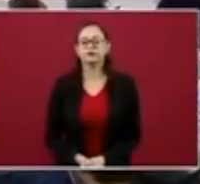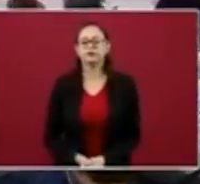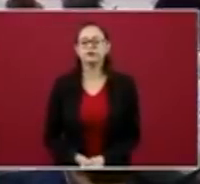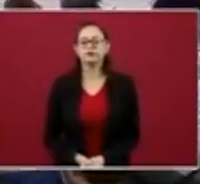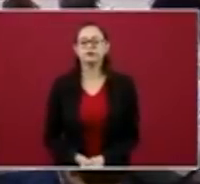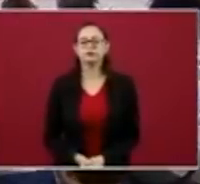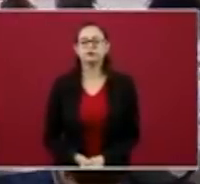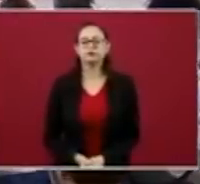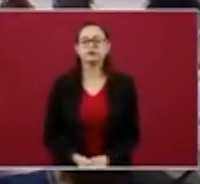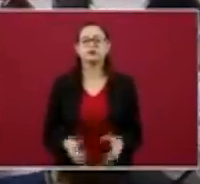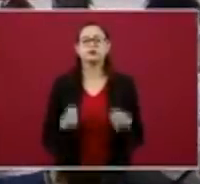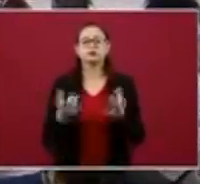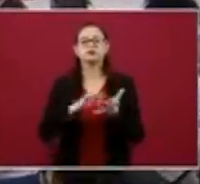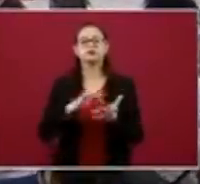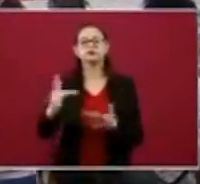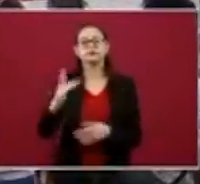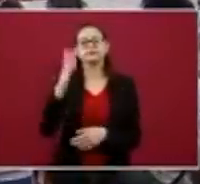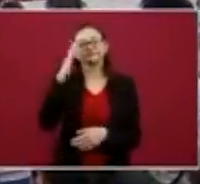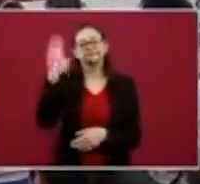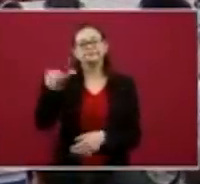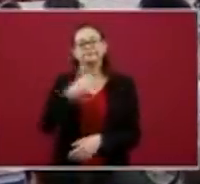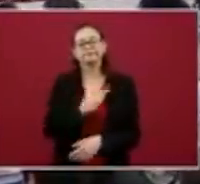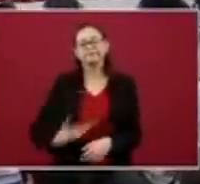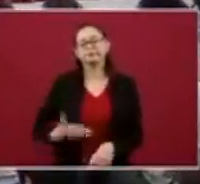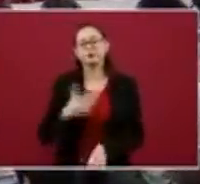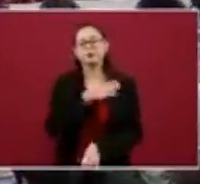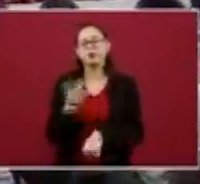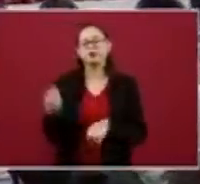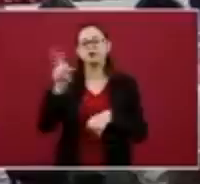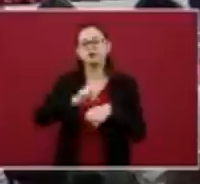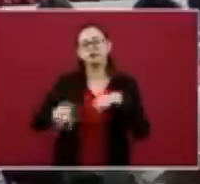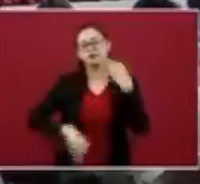Muchas gracias, señor presidente. Buenos días a todas y a todos.